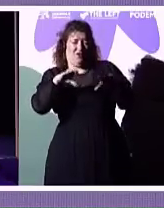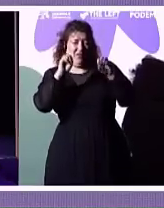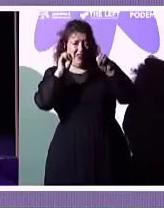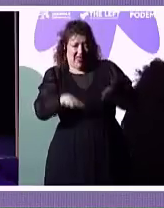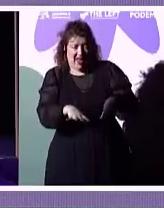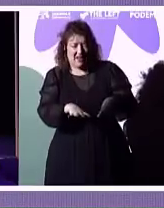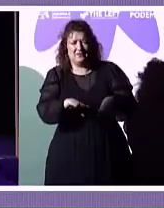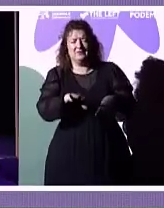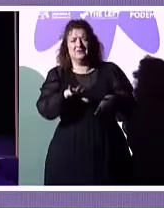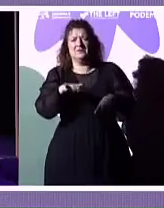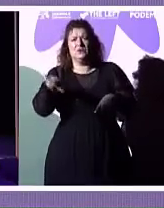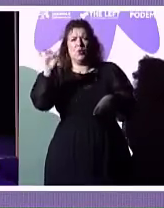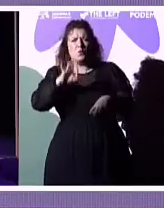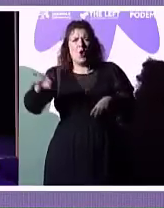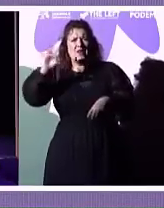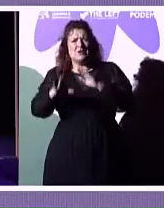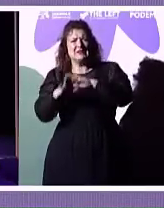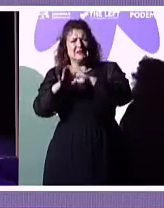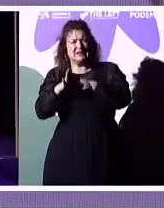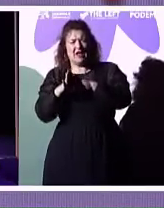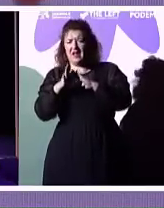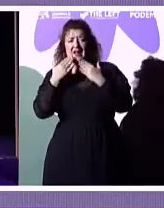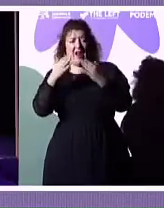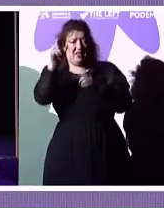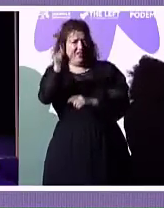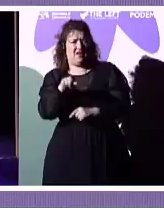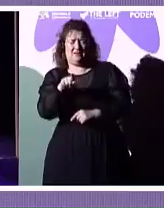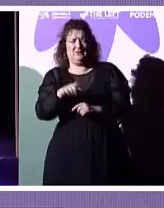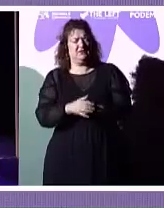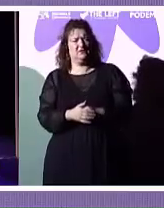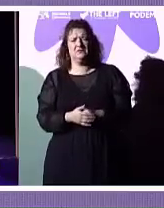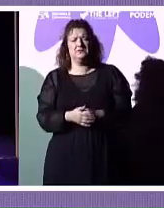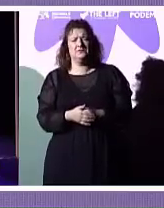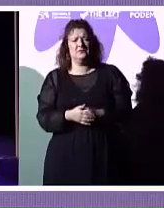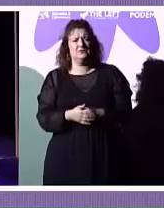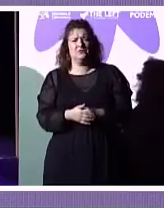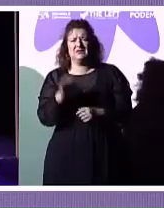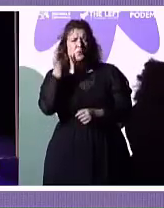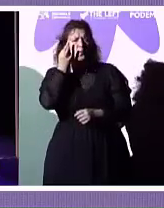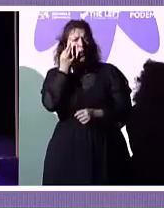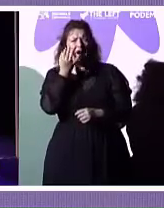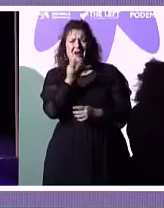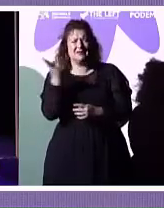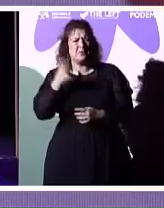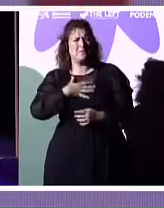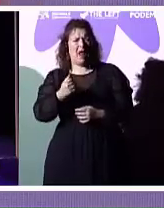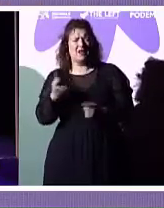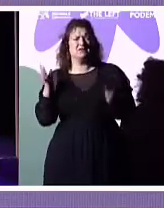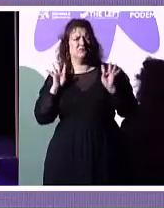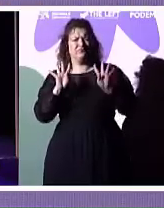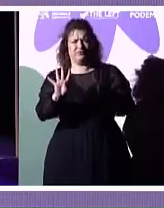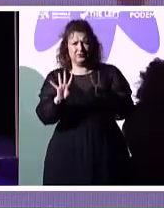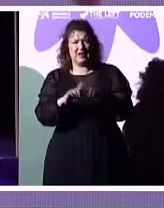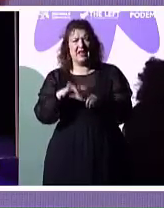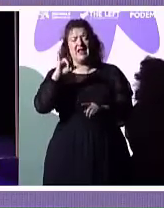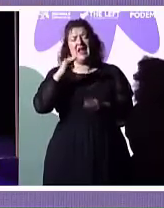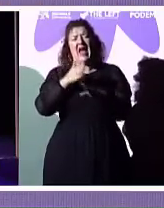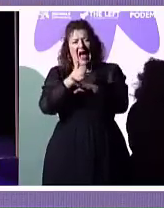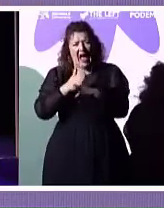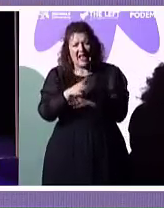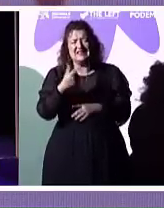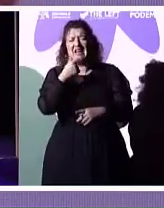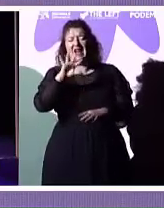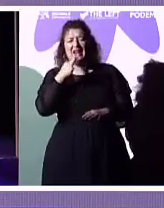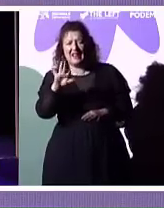de podemos la organización que es poner al frente a tantas mujeres valientes a Isa a